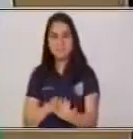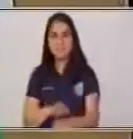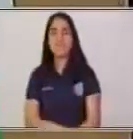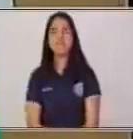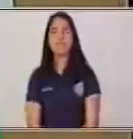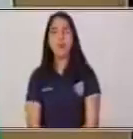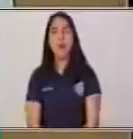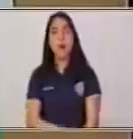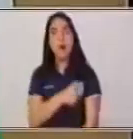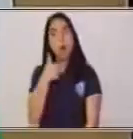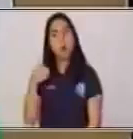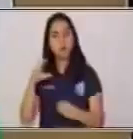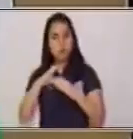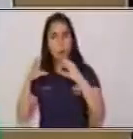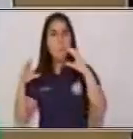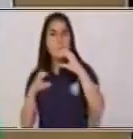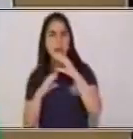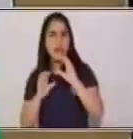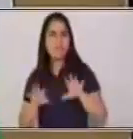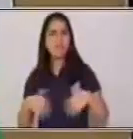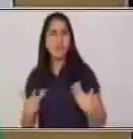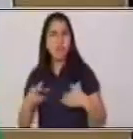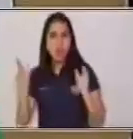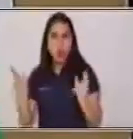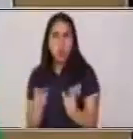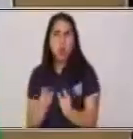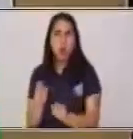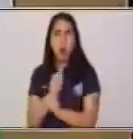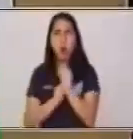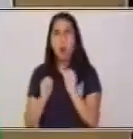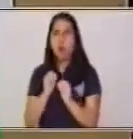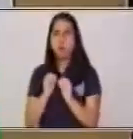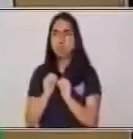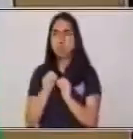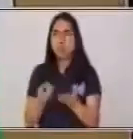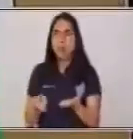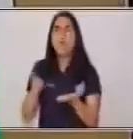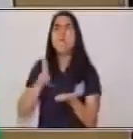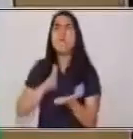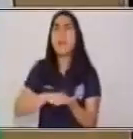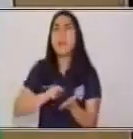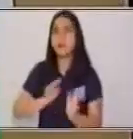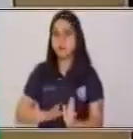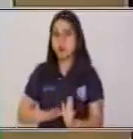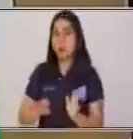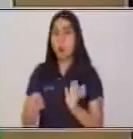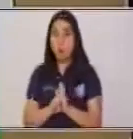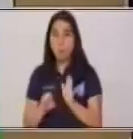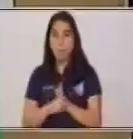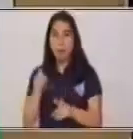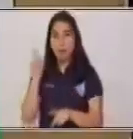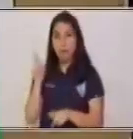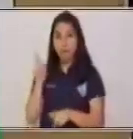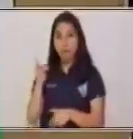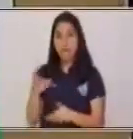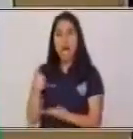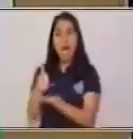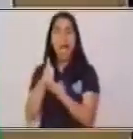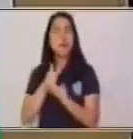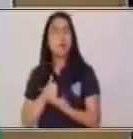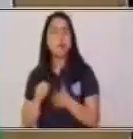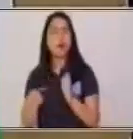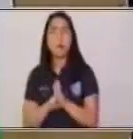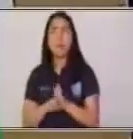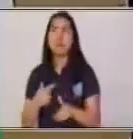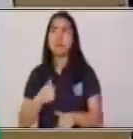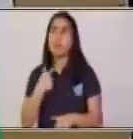Párrafo de conclusión por afirmación. Este por afirmación es cuando nosotros ya decimos, bueno, y entonces esto